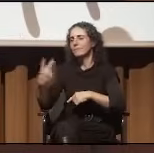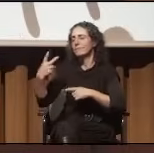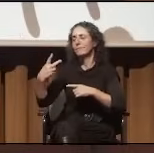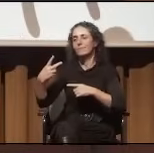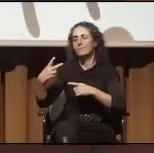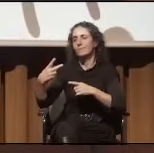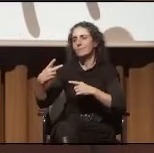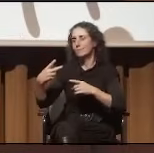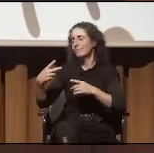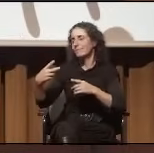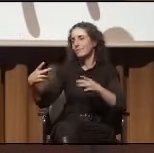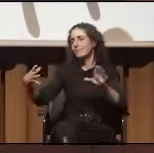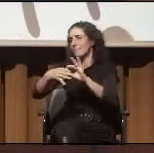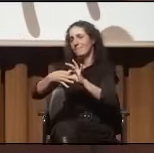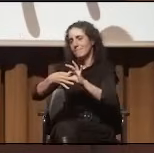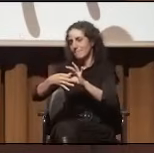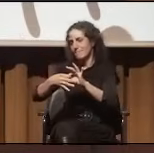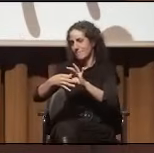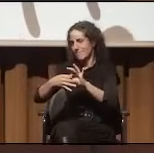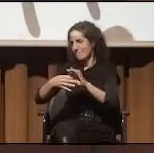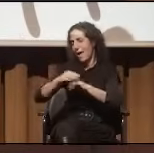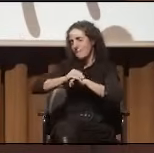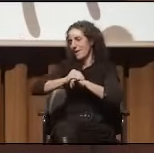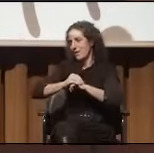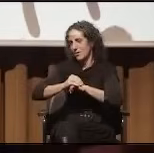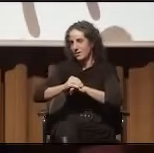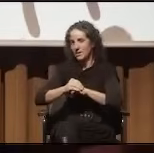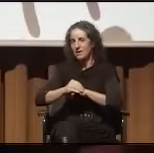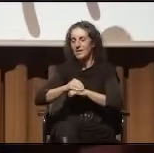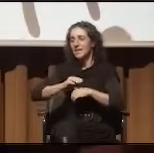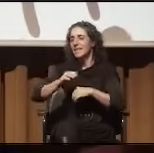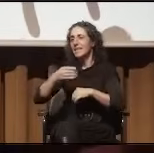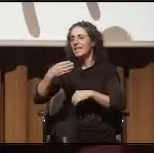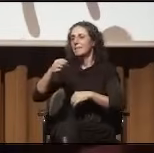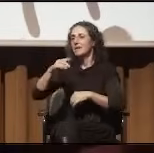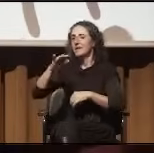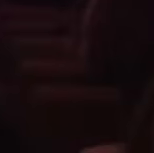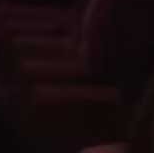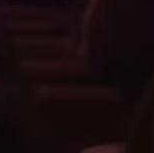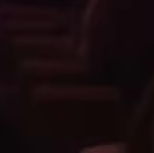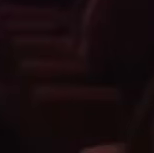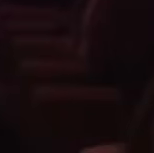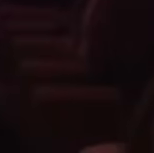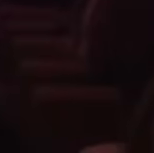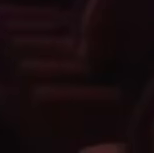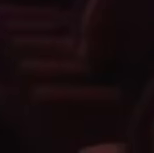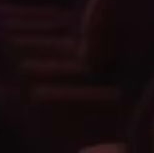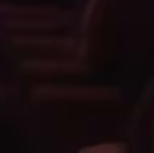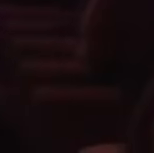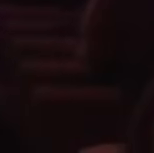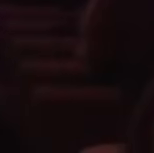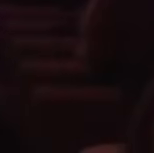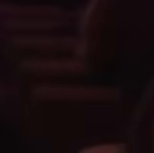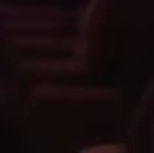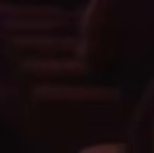éramos, en un momento dado, el hijo, no se ve en la película, dice, Benito, sos un crack, ¿cómo lo conociste al